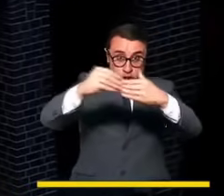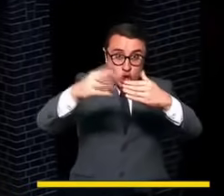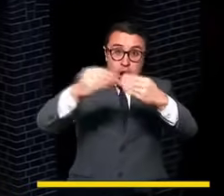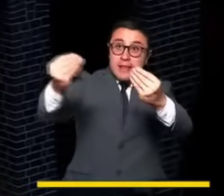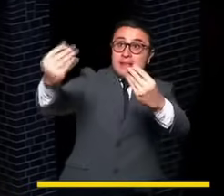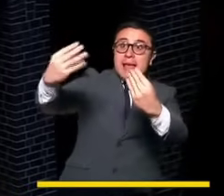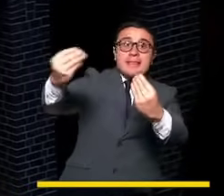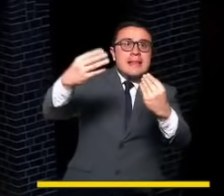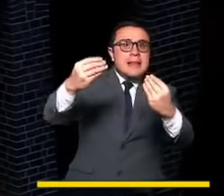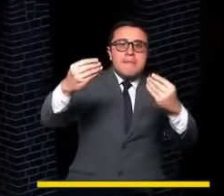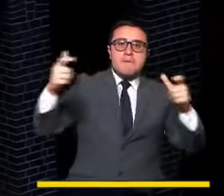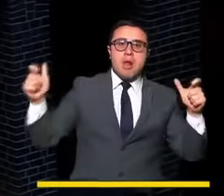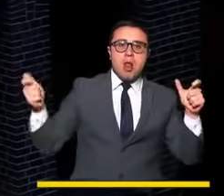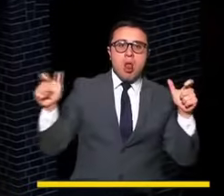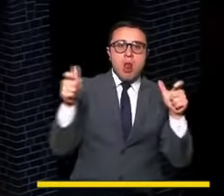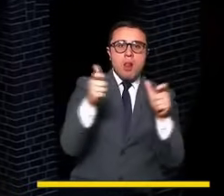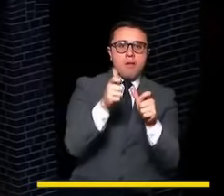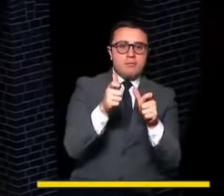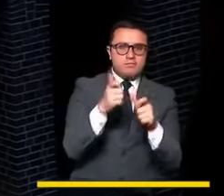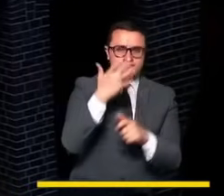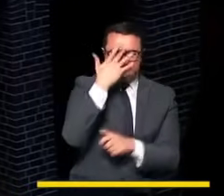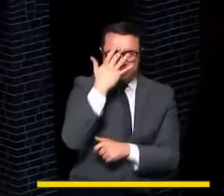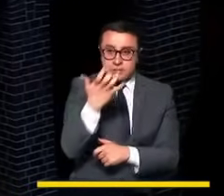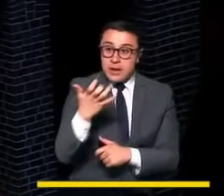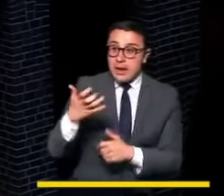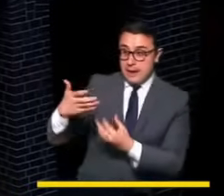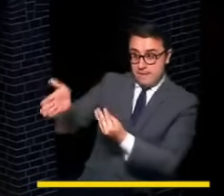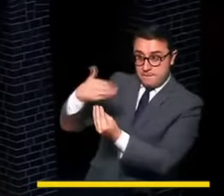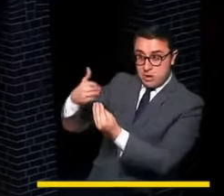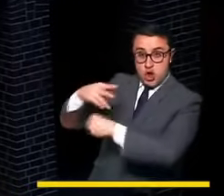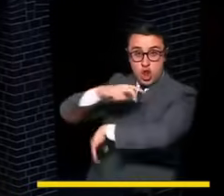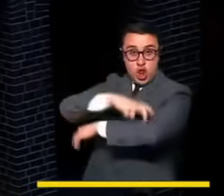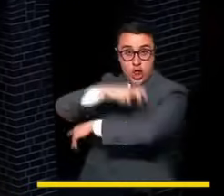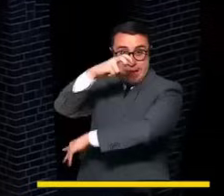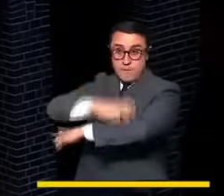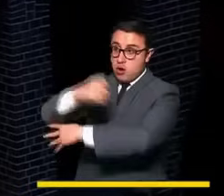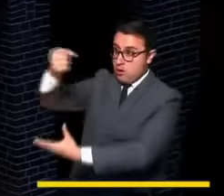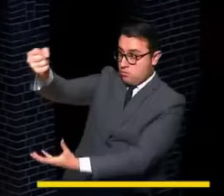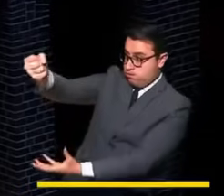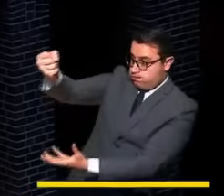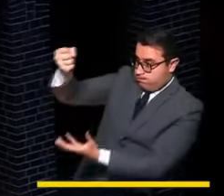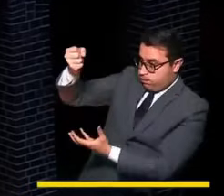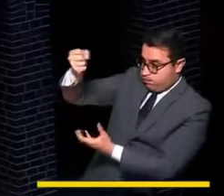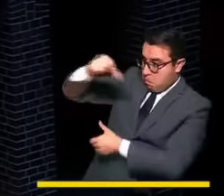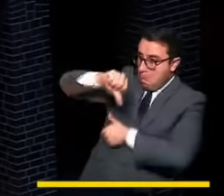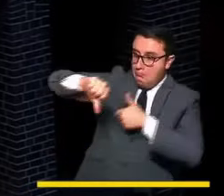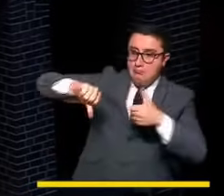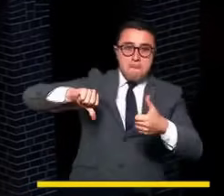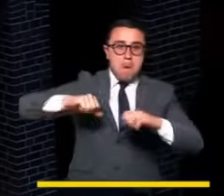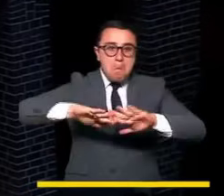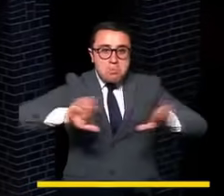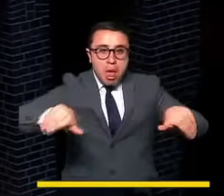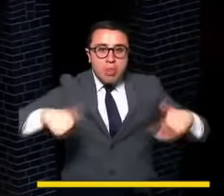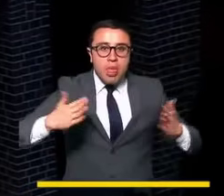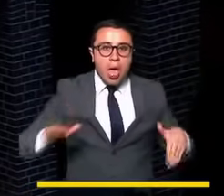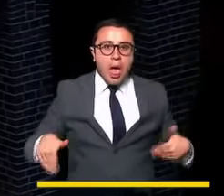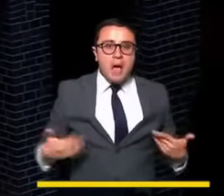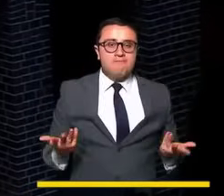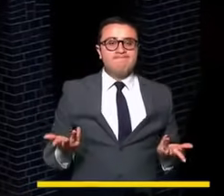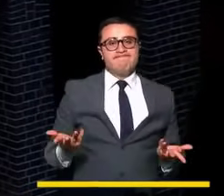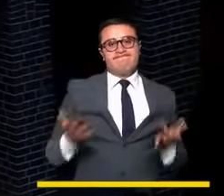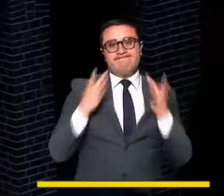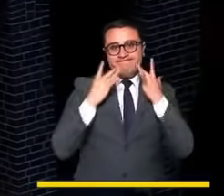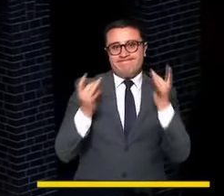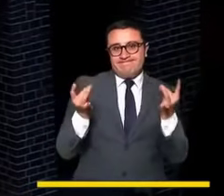en términos de que no sustituimos la caída del petróleo y del carbón por nada. Y eso